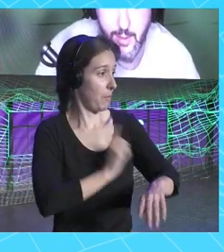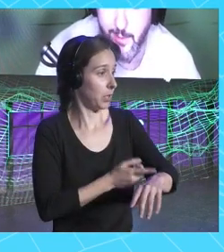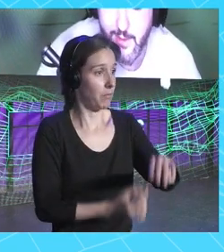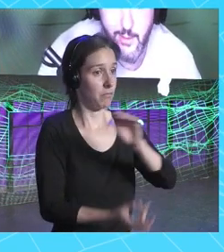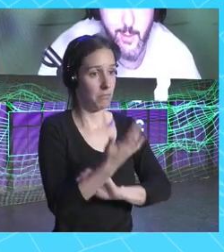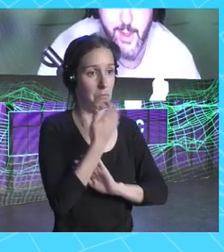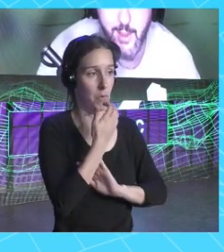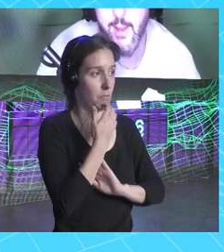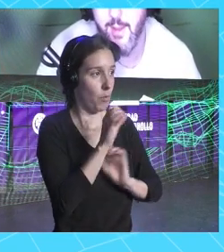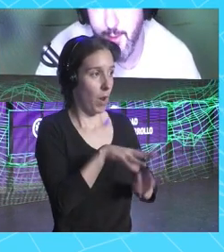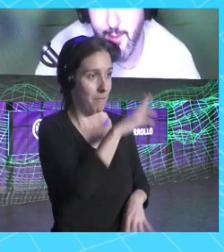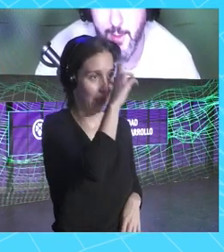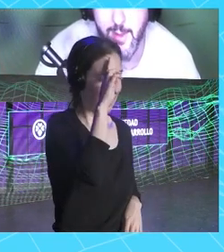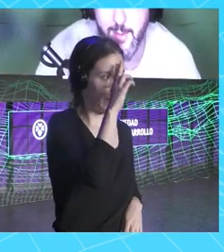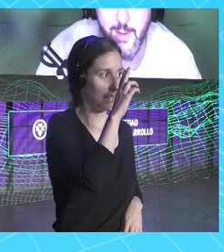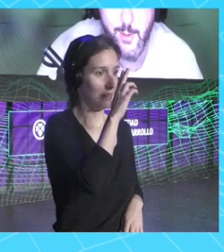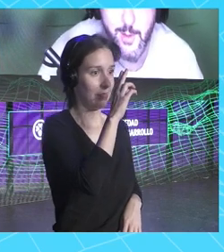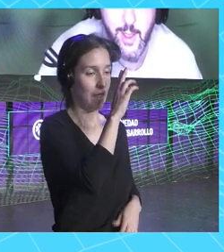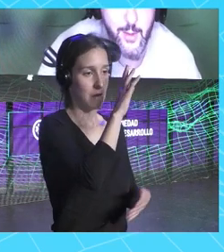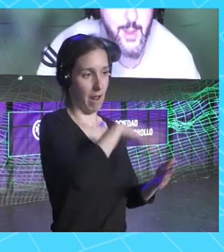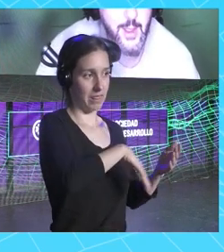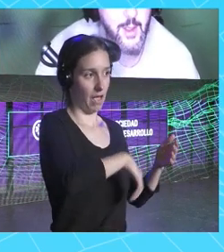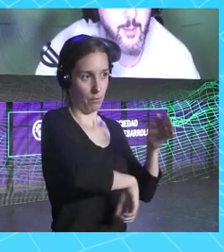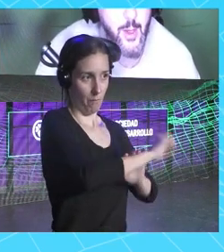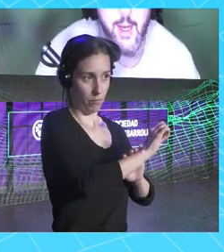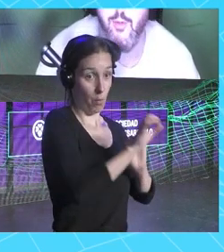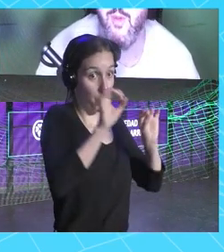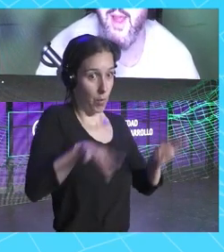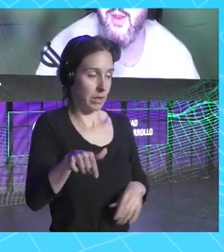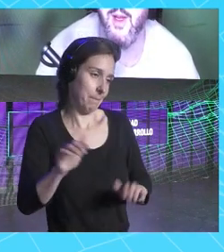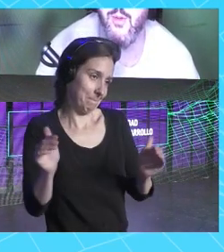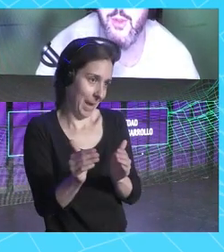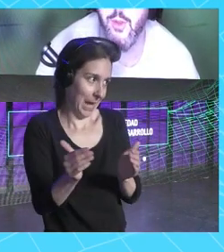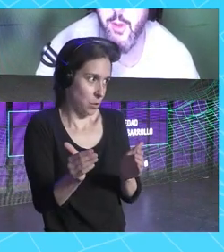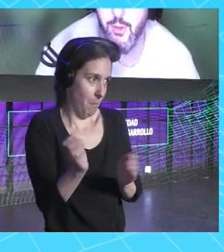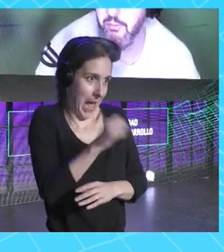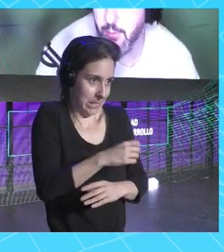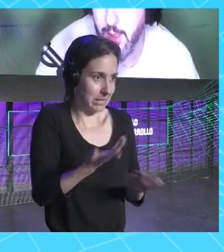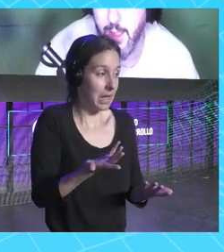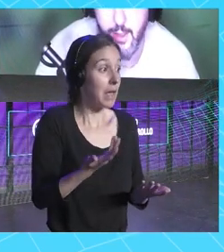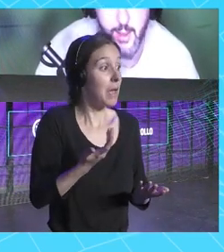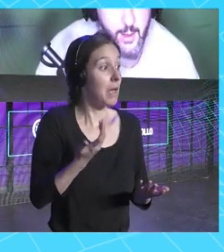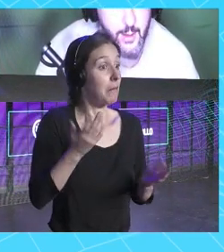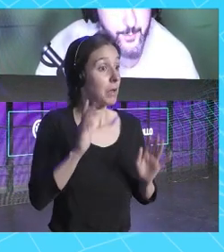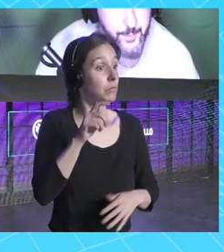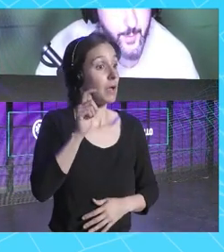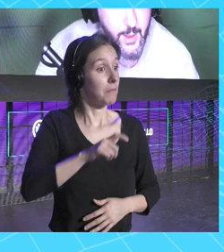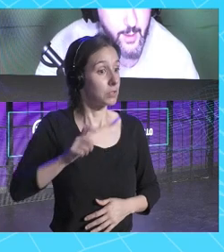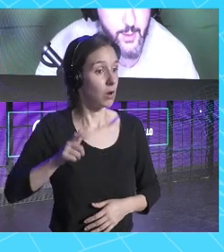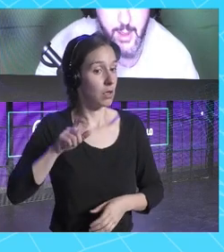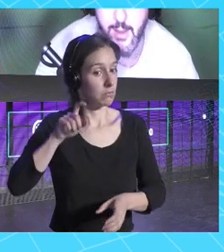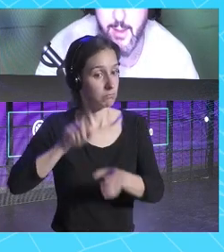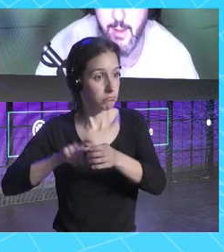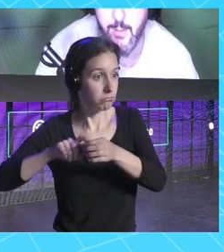sé el Barça o el Madrid evidentemente mucho más pequeño pero el que hemos sumado algunos socios de de